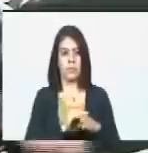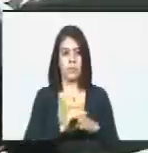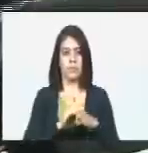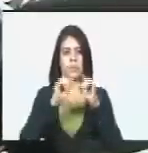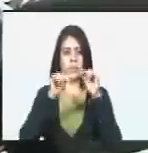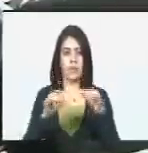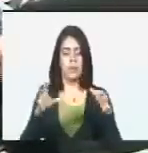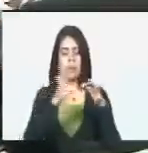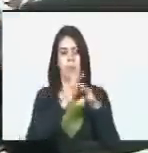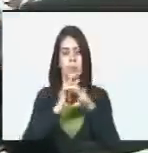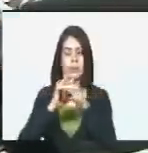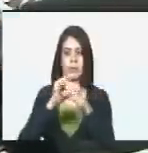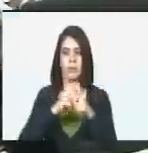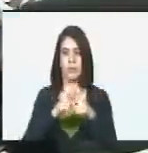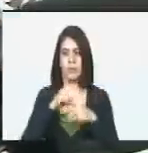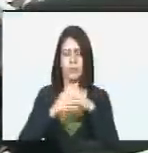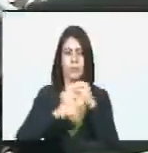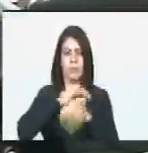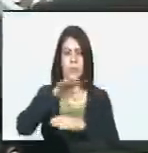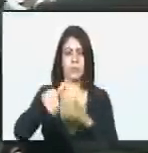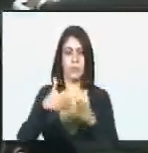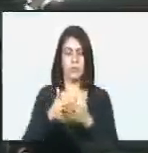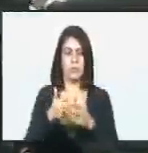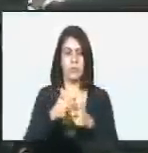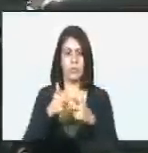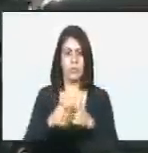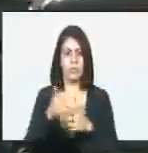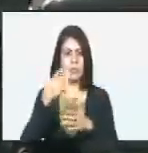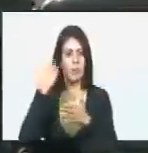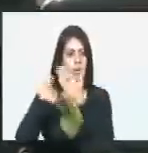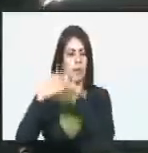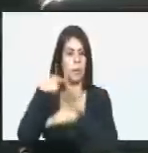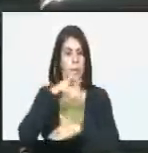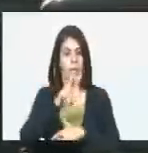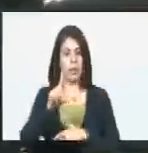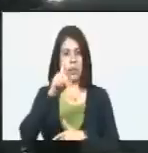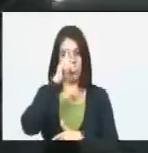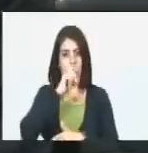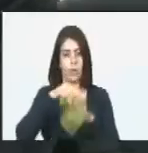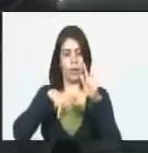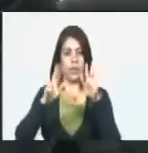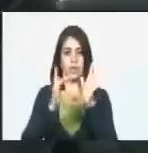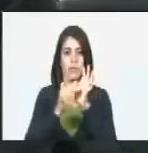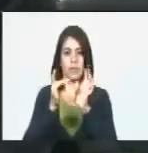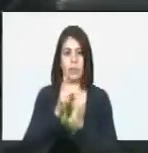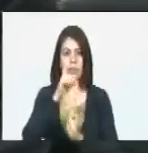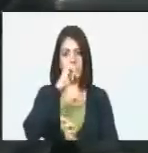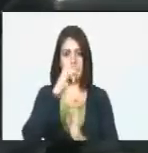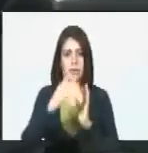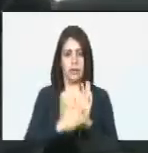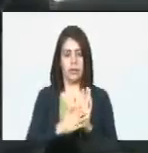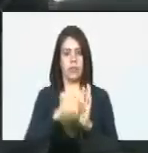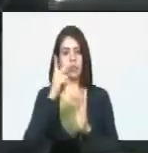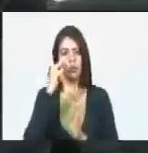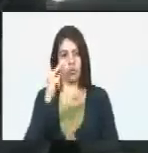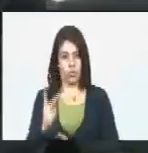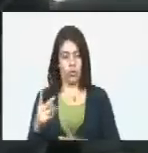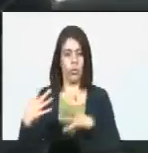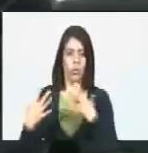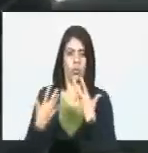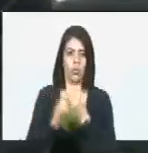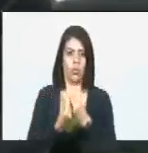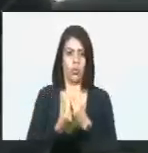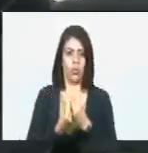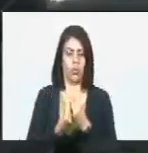unidad que tuvimos hace 21 años, el 13 de abril de 2002, al lado, rescatando